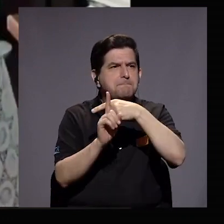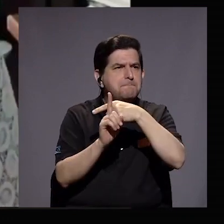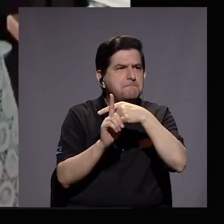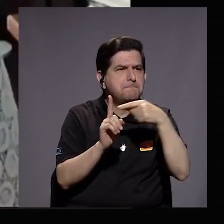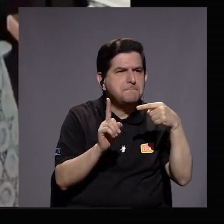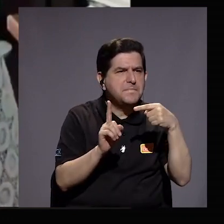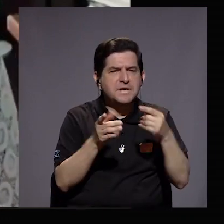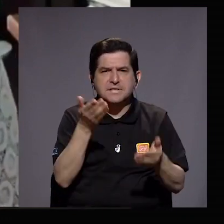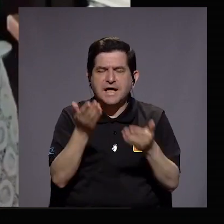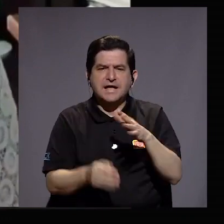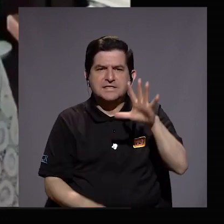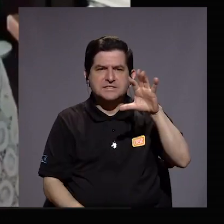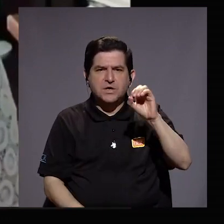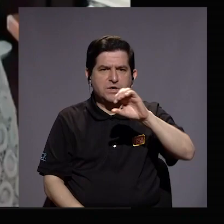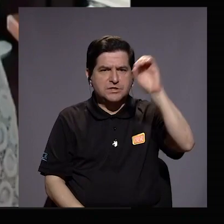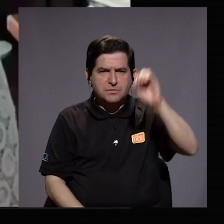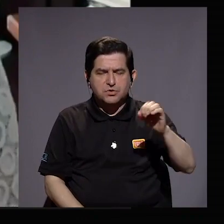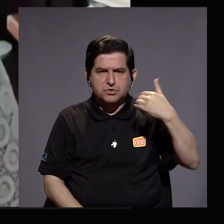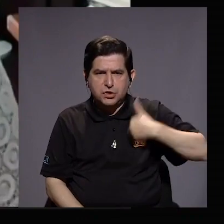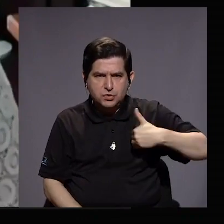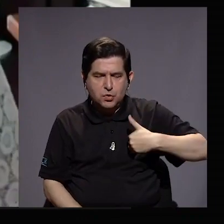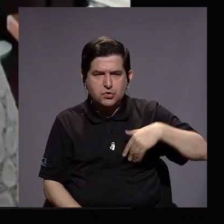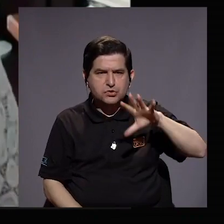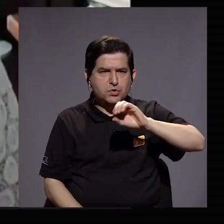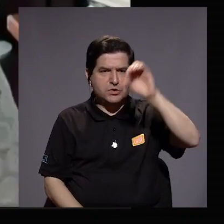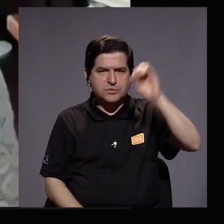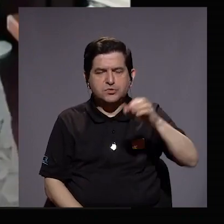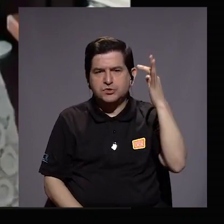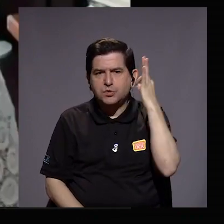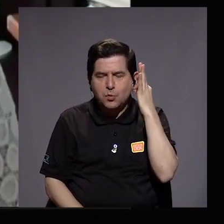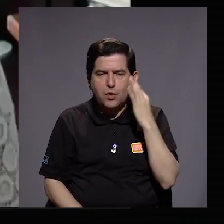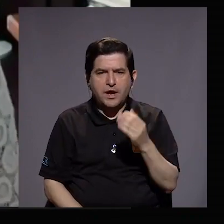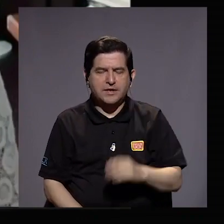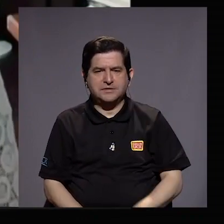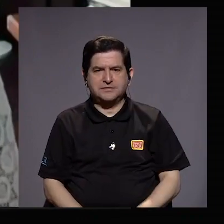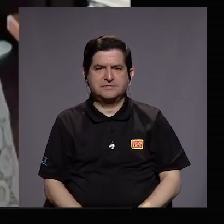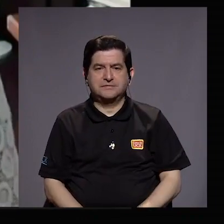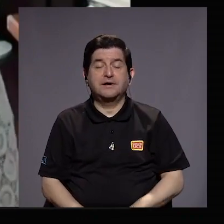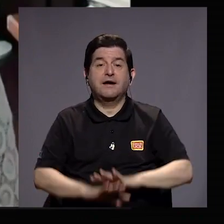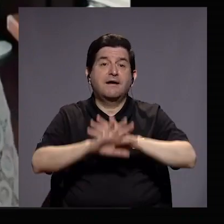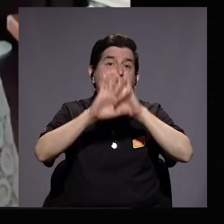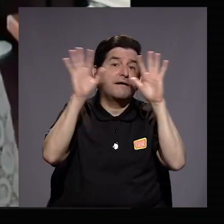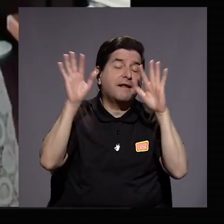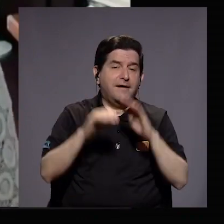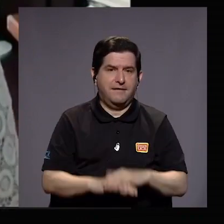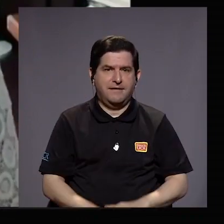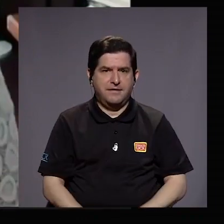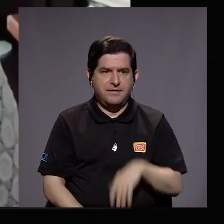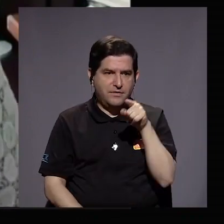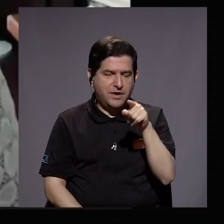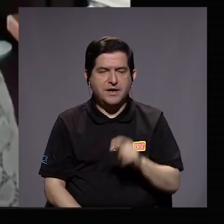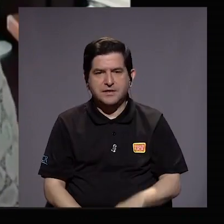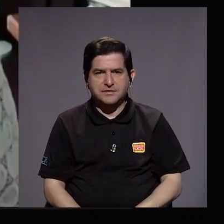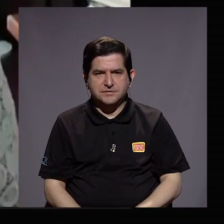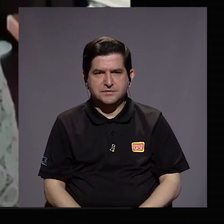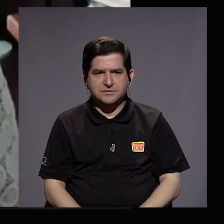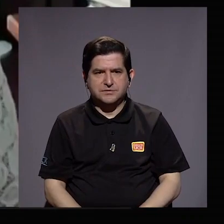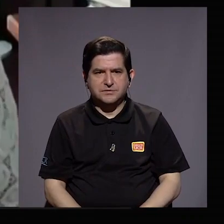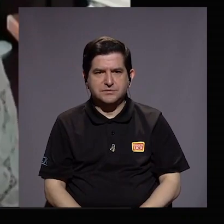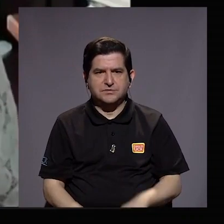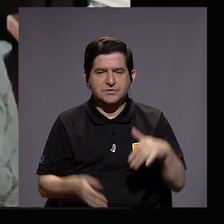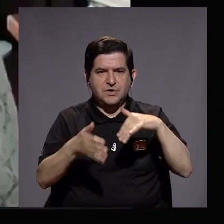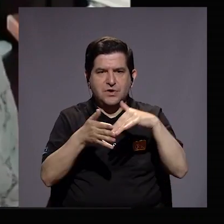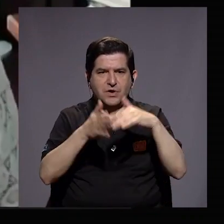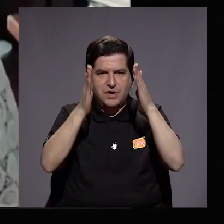era como mitad, 50% varones y 50% mujeres. Claro, eso era